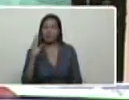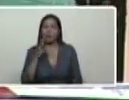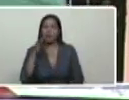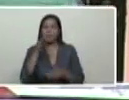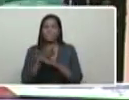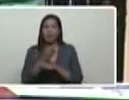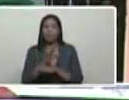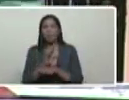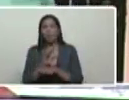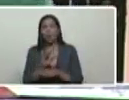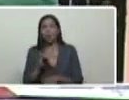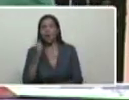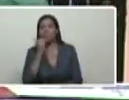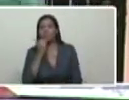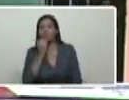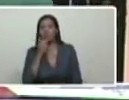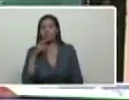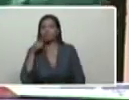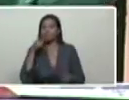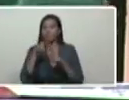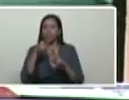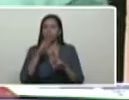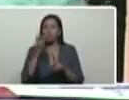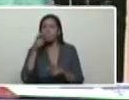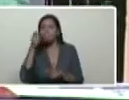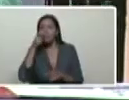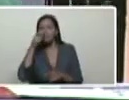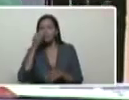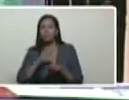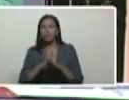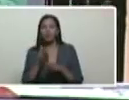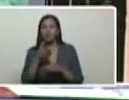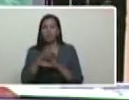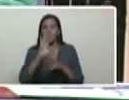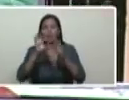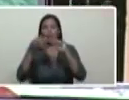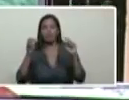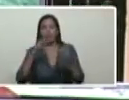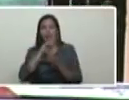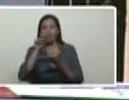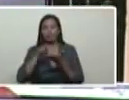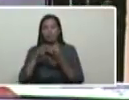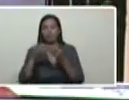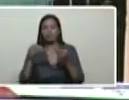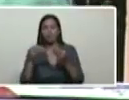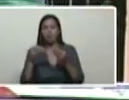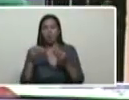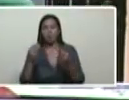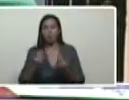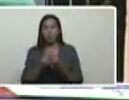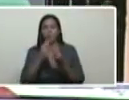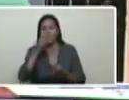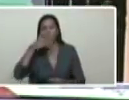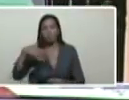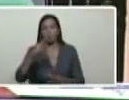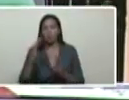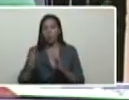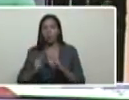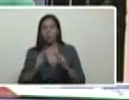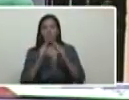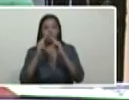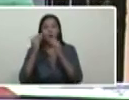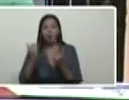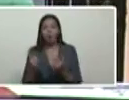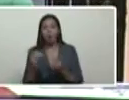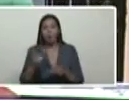ir a Valencia, directo. Directo, pendientes, pues. Estamos en cadena nacional y radio y televisión con nuestros pueblos conectados. Hoy